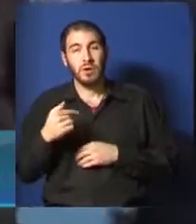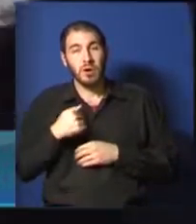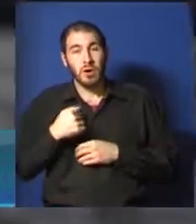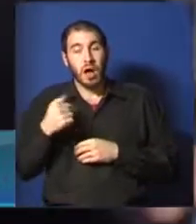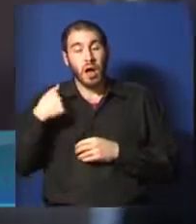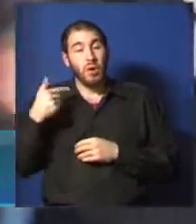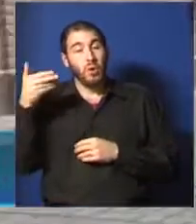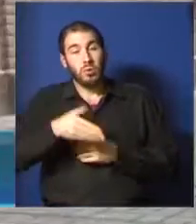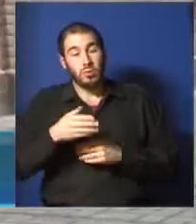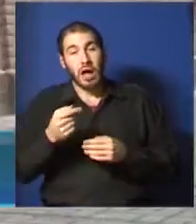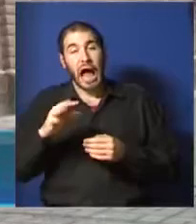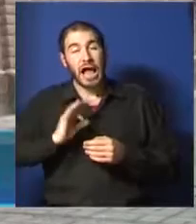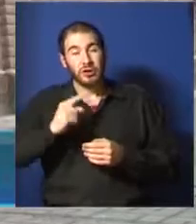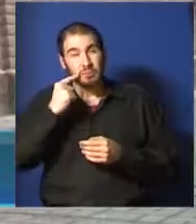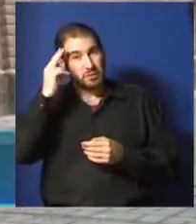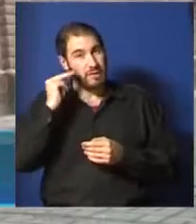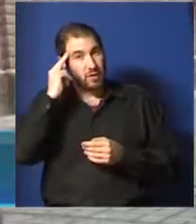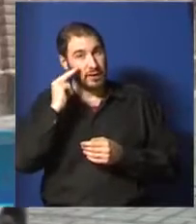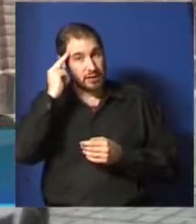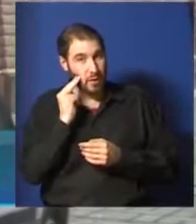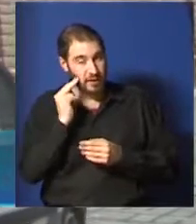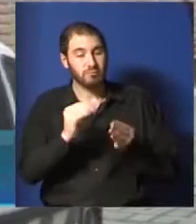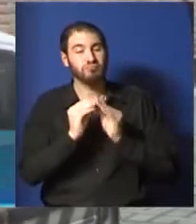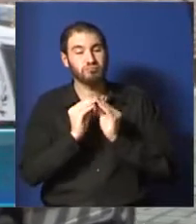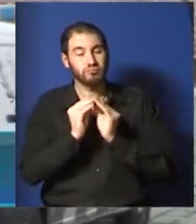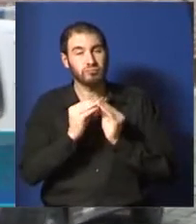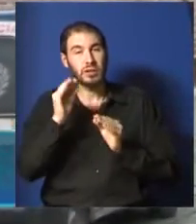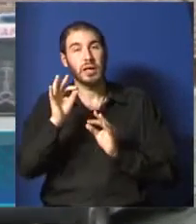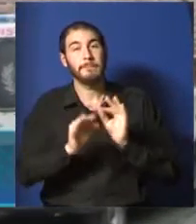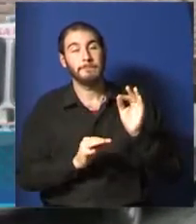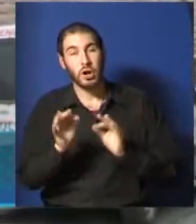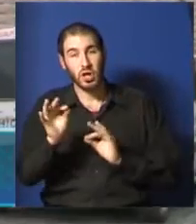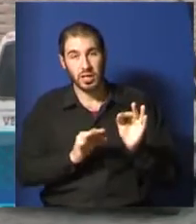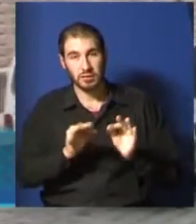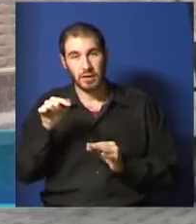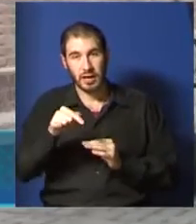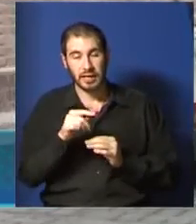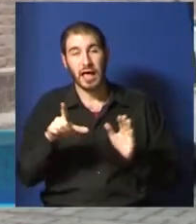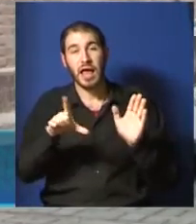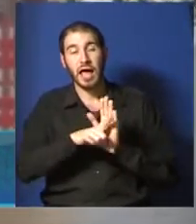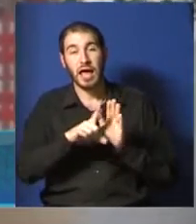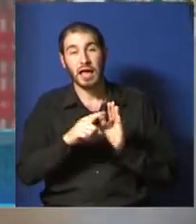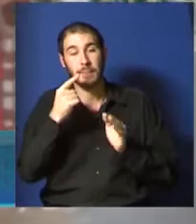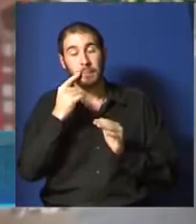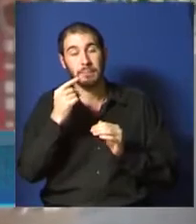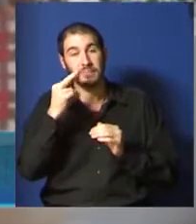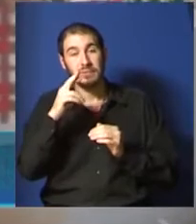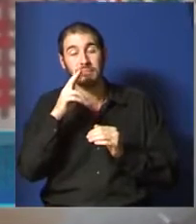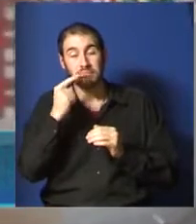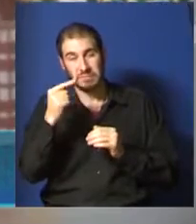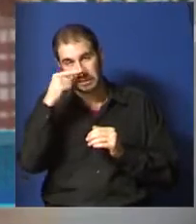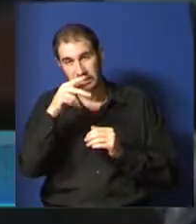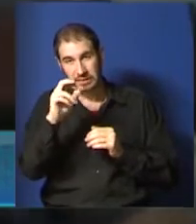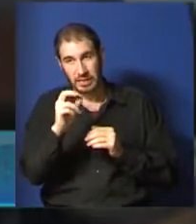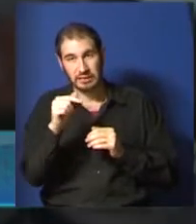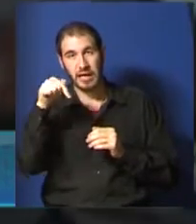de participar en el año 99 de las discusiones del proyecto de ley 6.730 que hoy rige